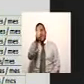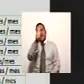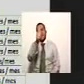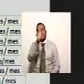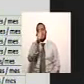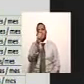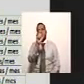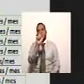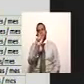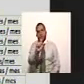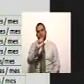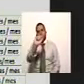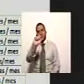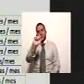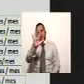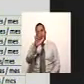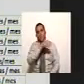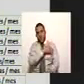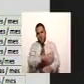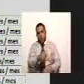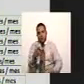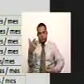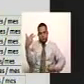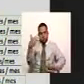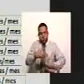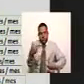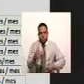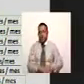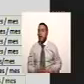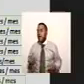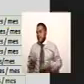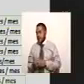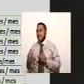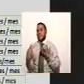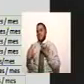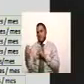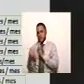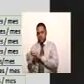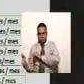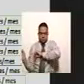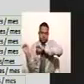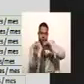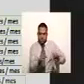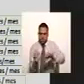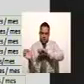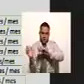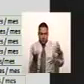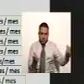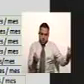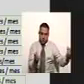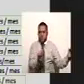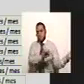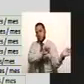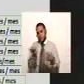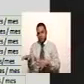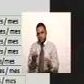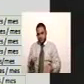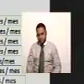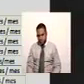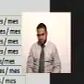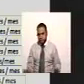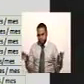en combustible. Cargue y descargue son 700 mil por operación, ya vamos en 2.8 millones en eso